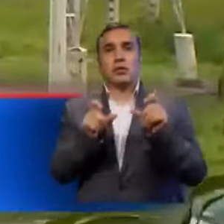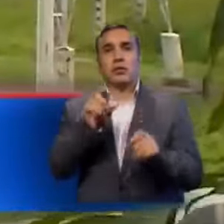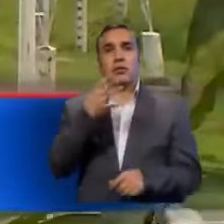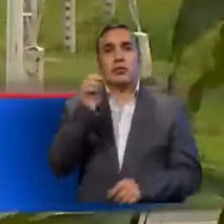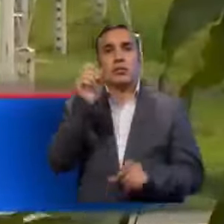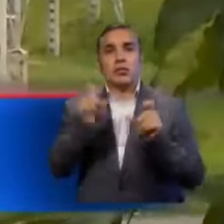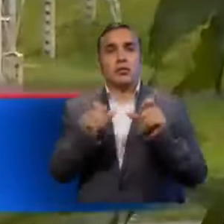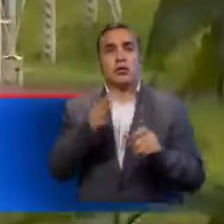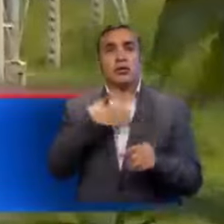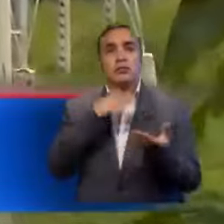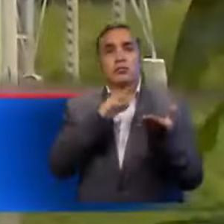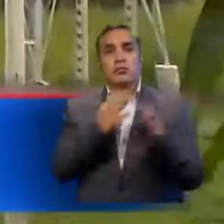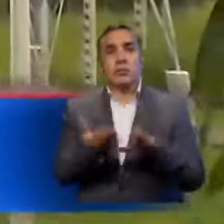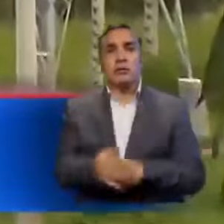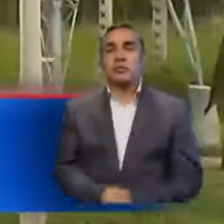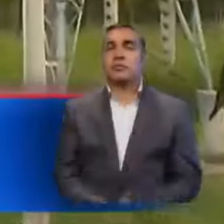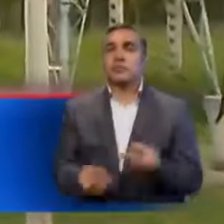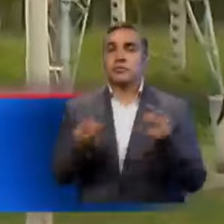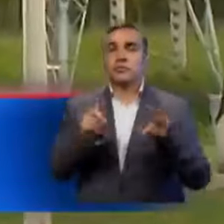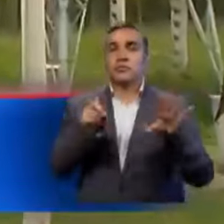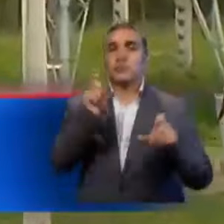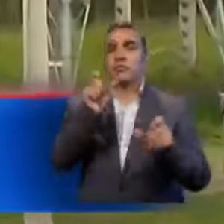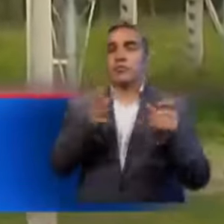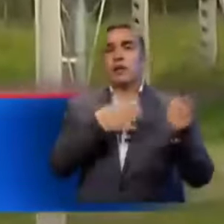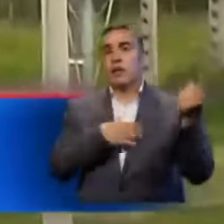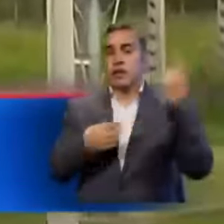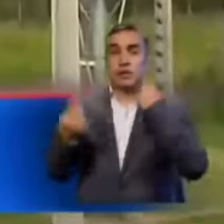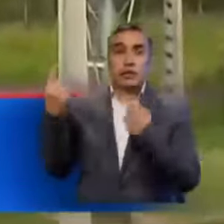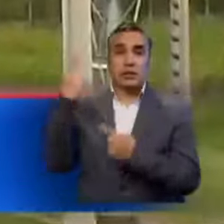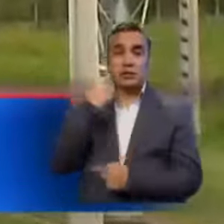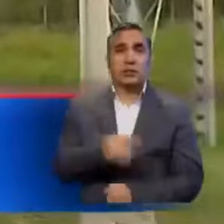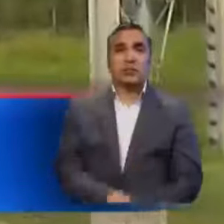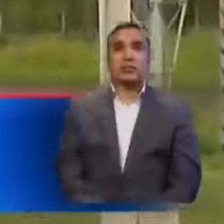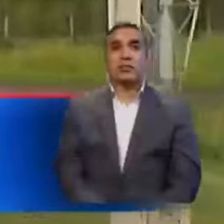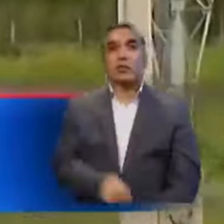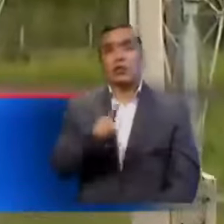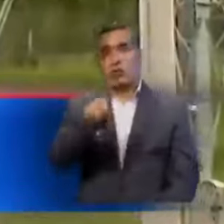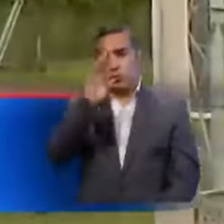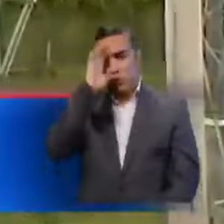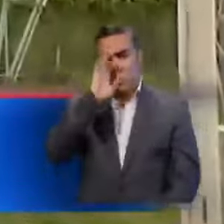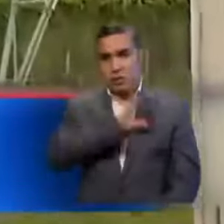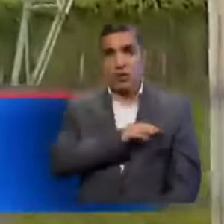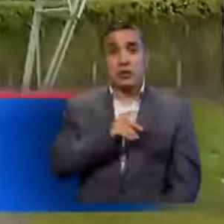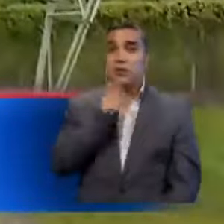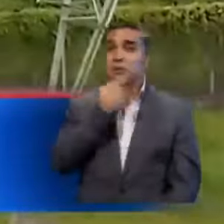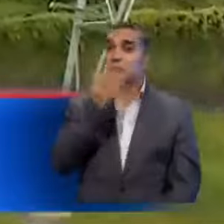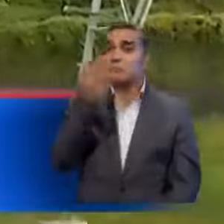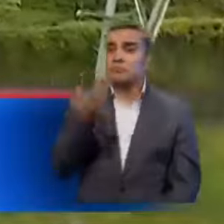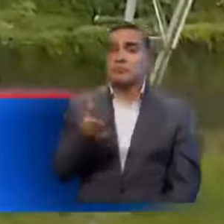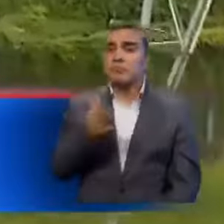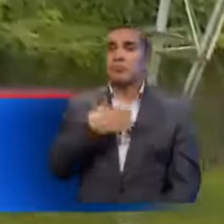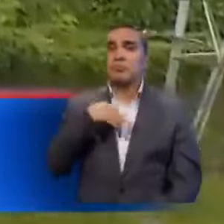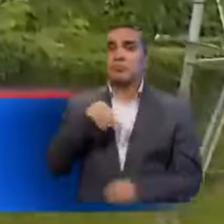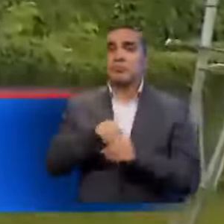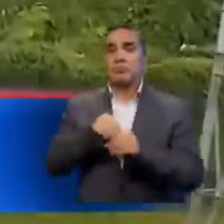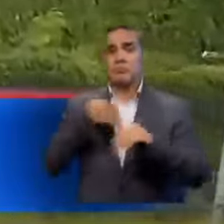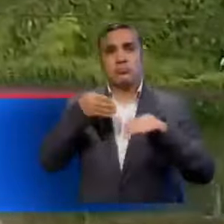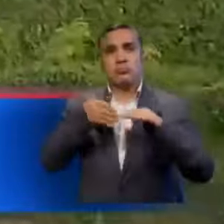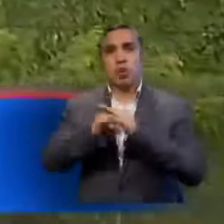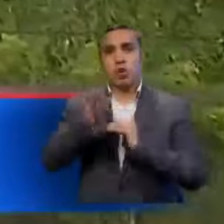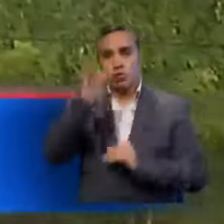19 personas fallecidas, asimismo 6 personas heridas, entre ellas un policía, quien está siendo intervenido